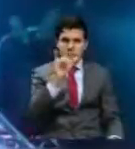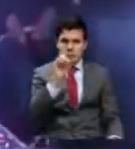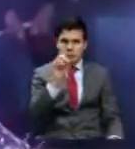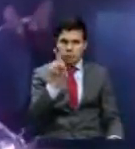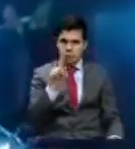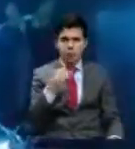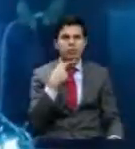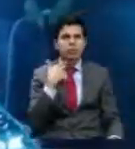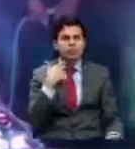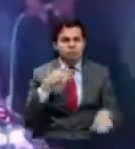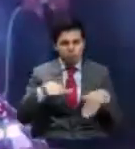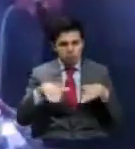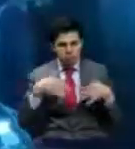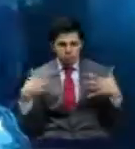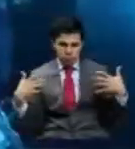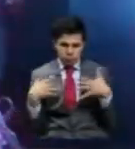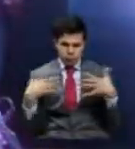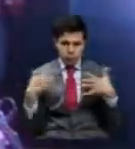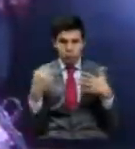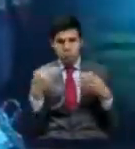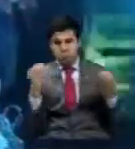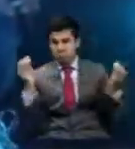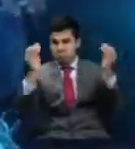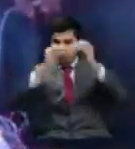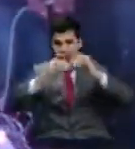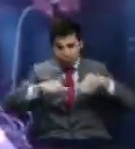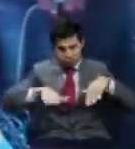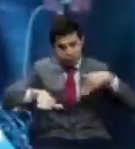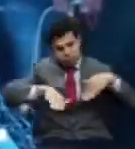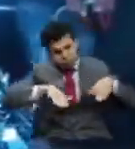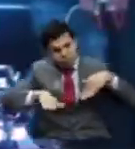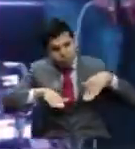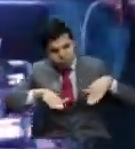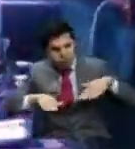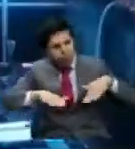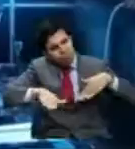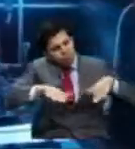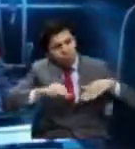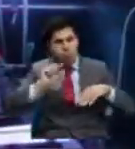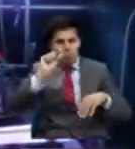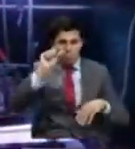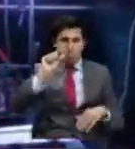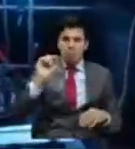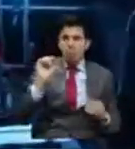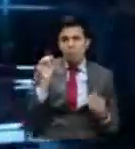para los amantes del buen vallenato y, ¿por qué no?, también para un poco de electrónica.